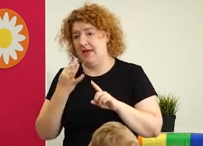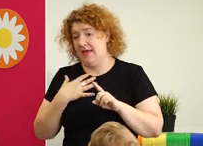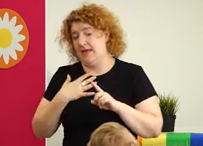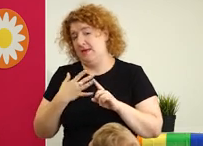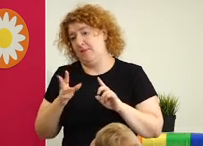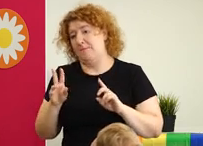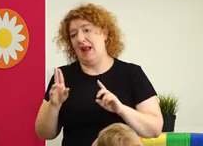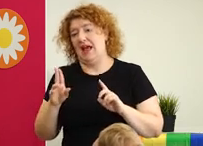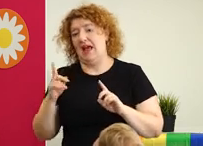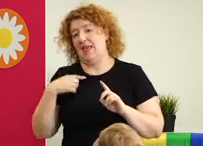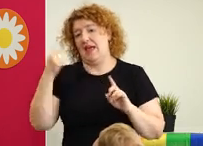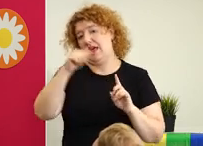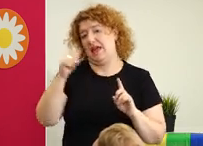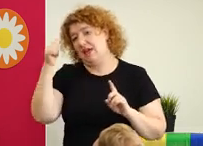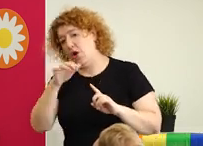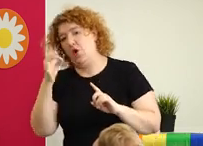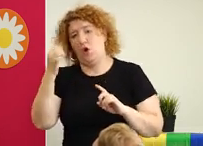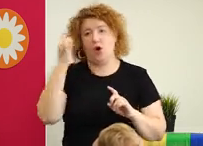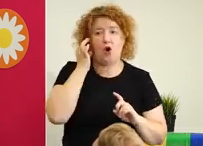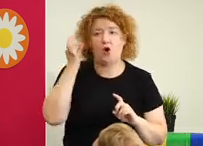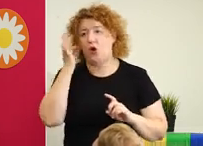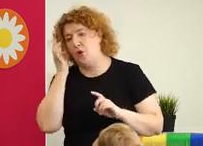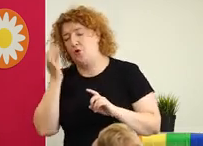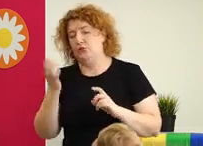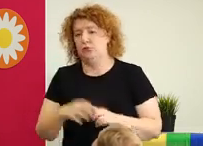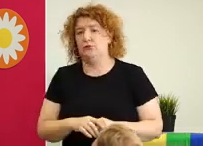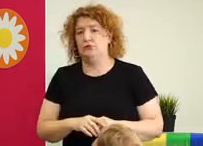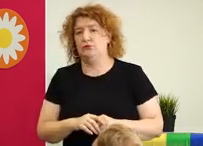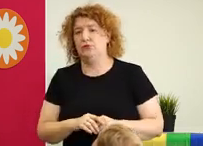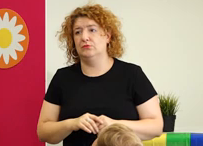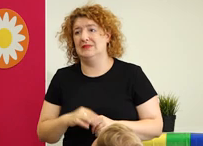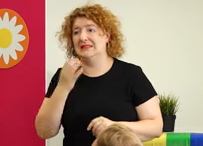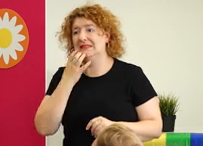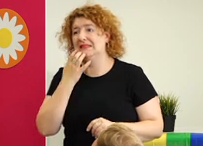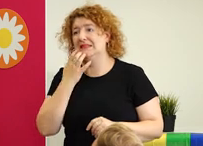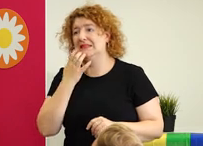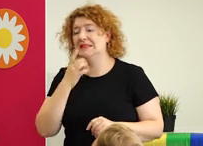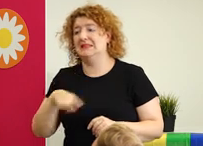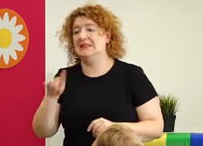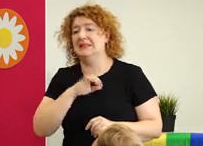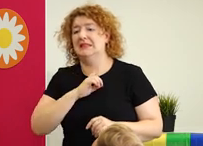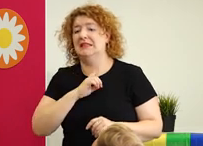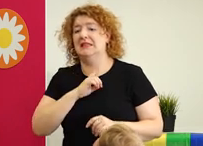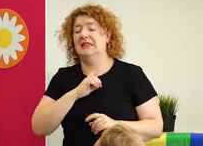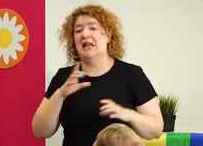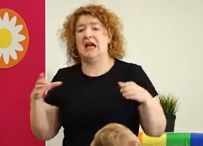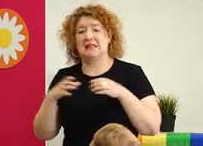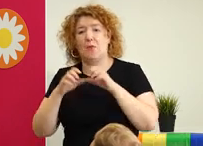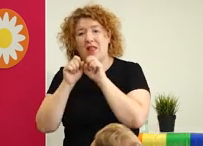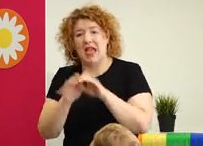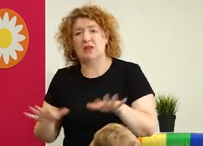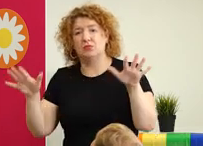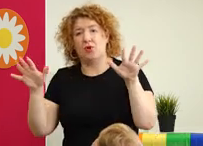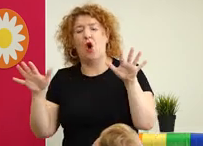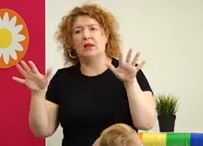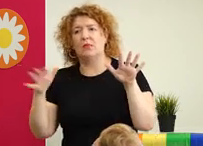género. Y además, yo creo que a veces las comunidades diaspóricas pueden ser